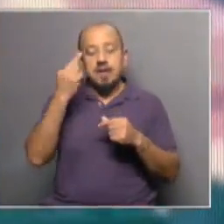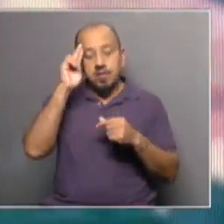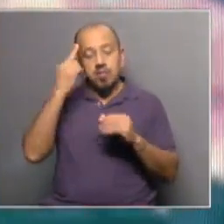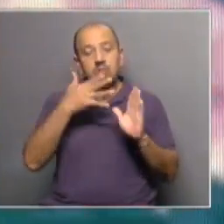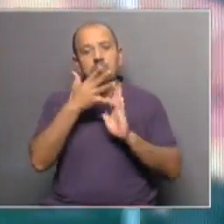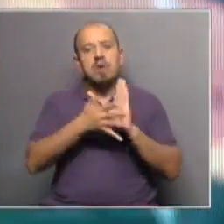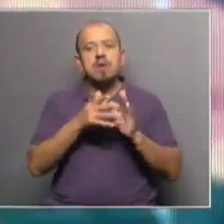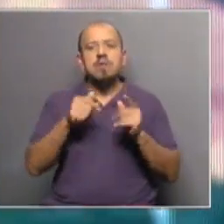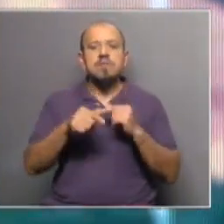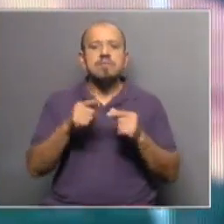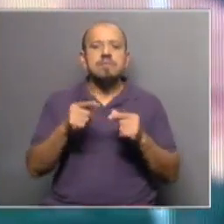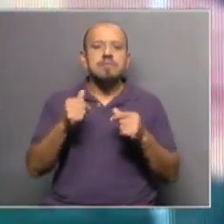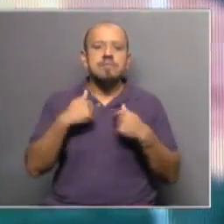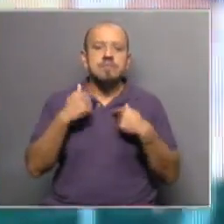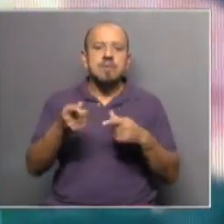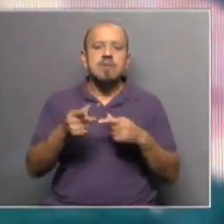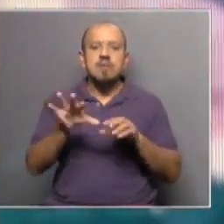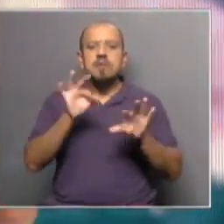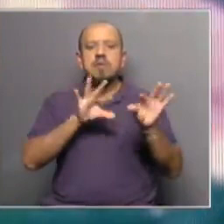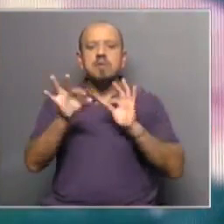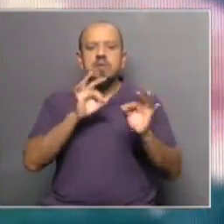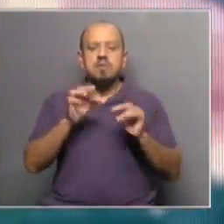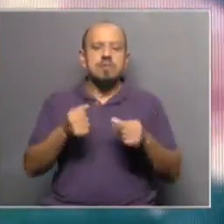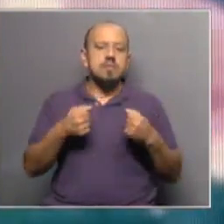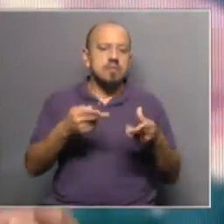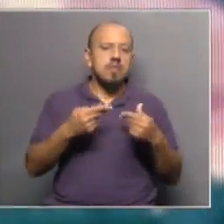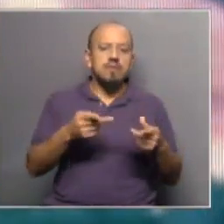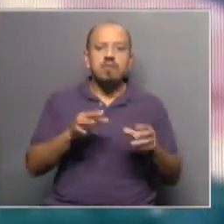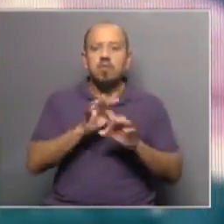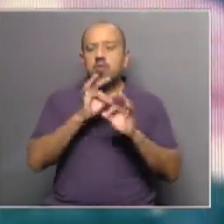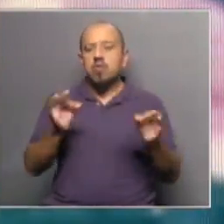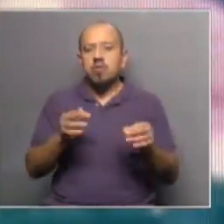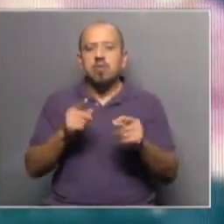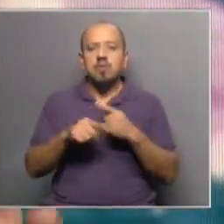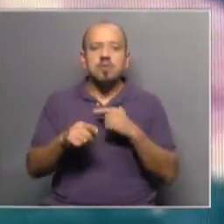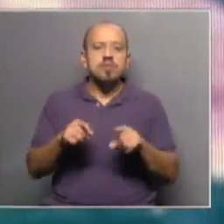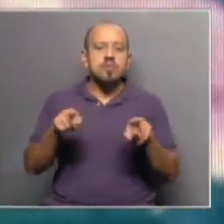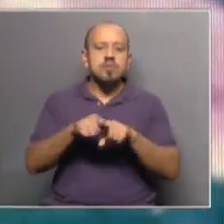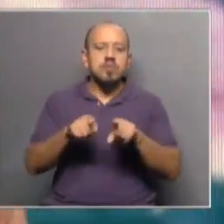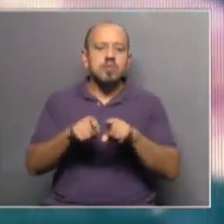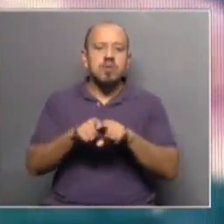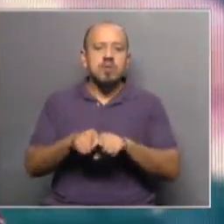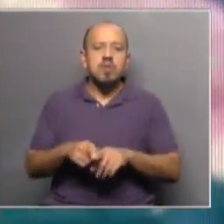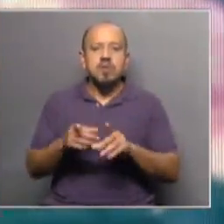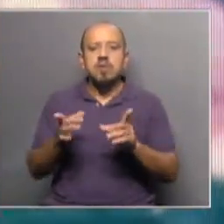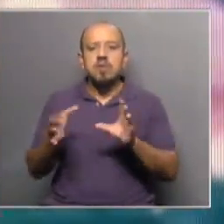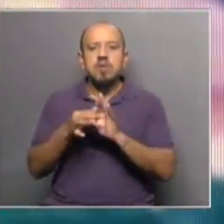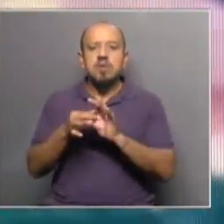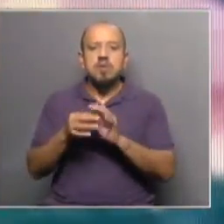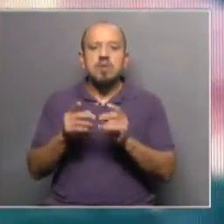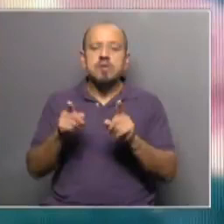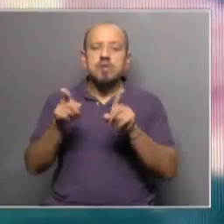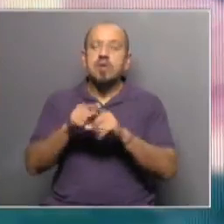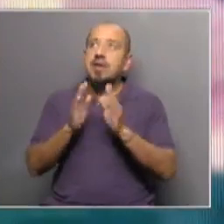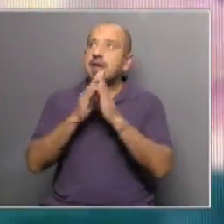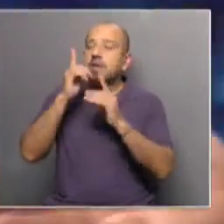decir, la adhesión que tenemos por una selección o por un equipo o colectiva a veces es muy parecida a la adhesión ritual o religiosa.